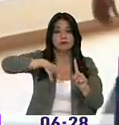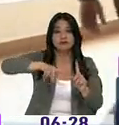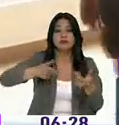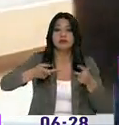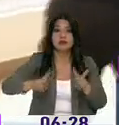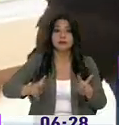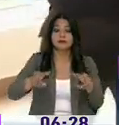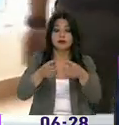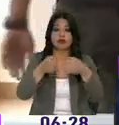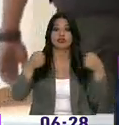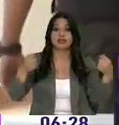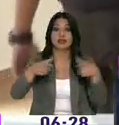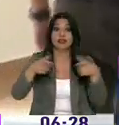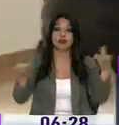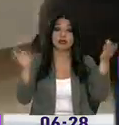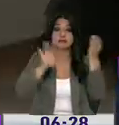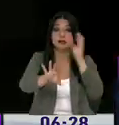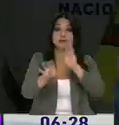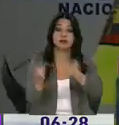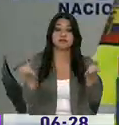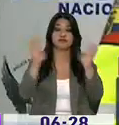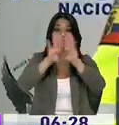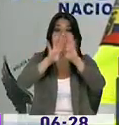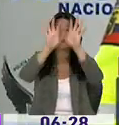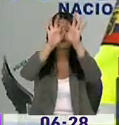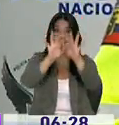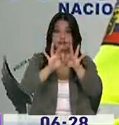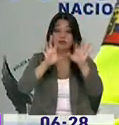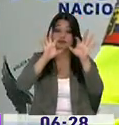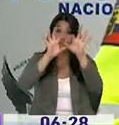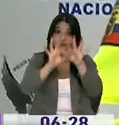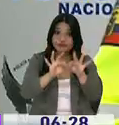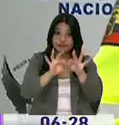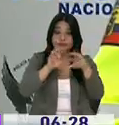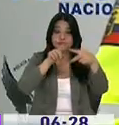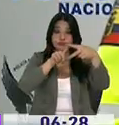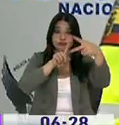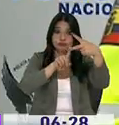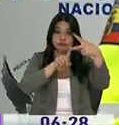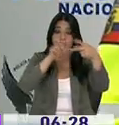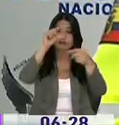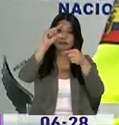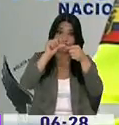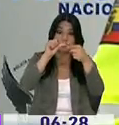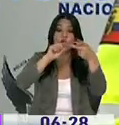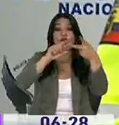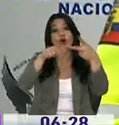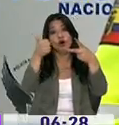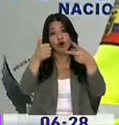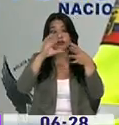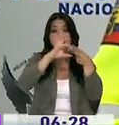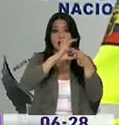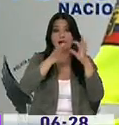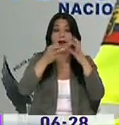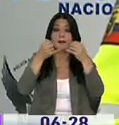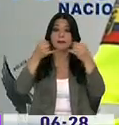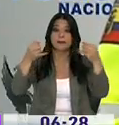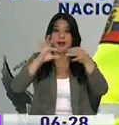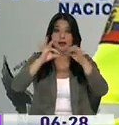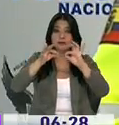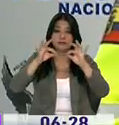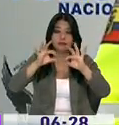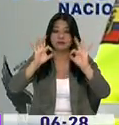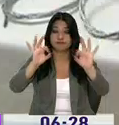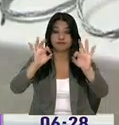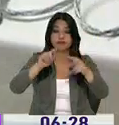contenedores. Los candados que tenemos como evidencia, que son de las dos modalidades, tipo botella y los de cable de acero, son los